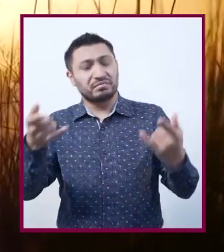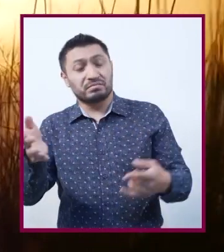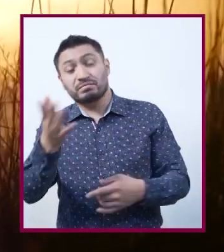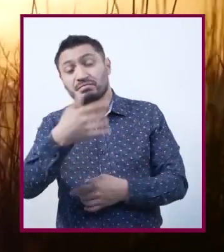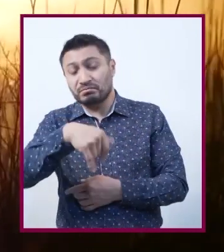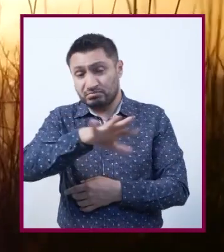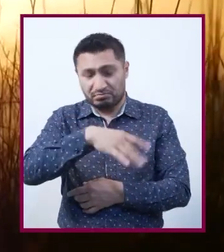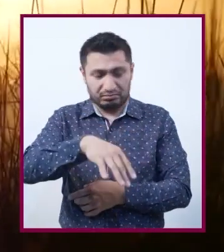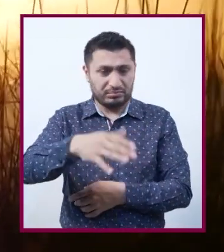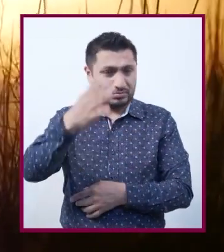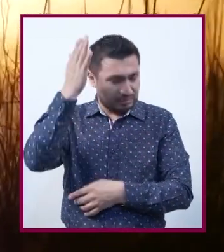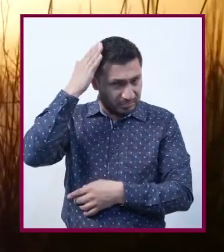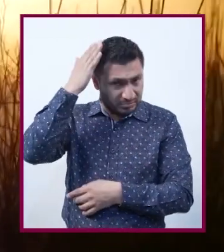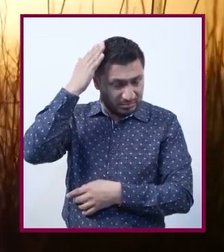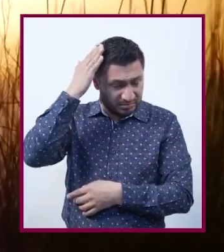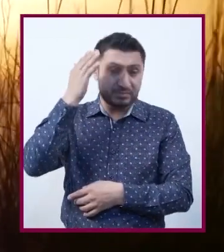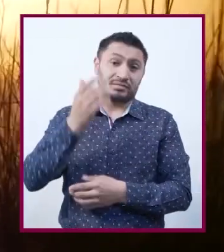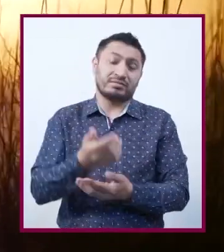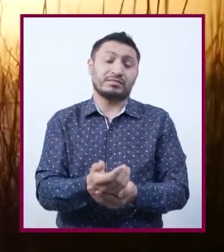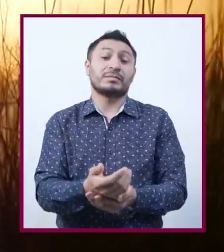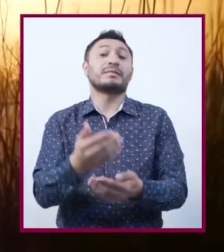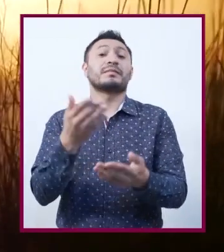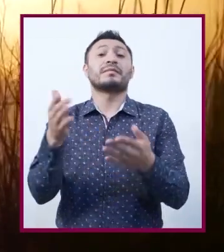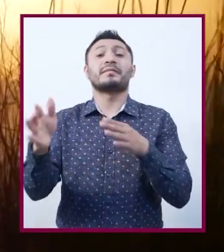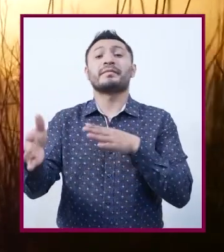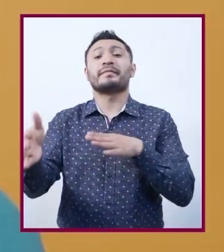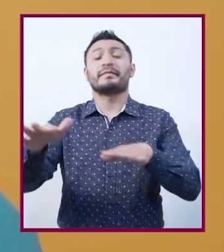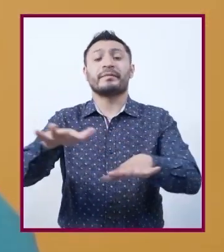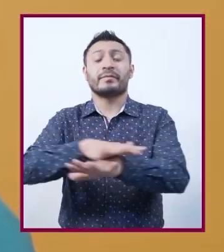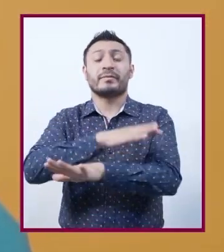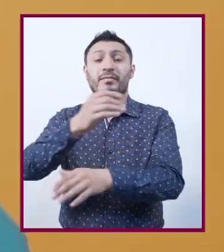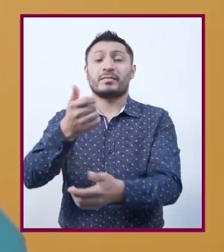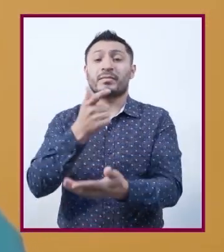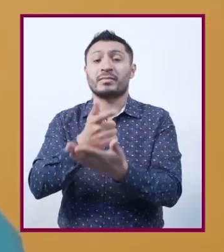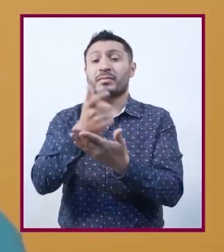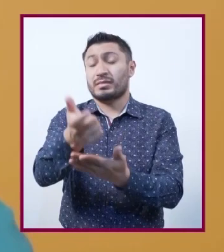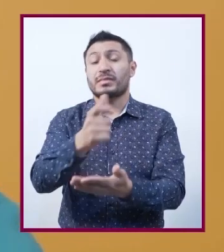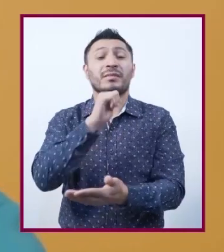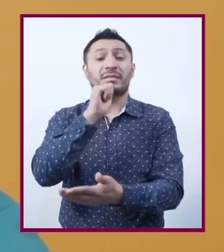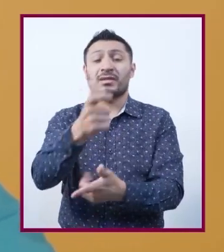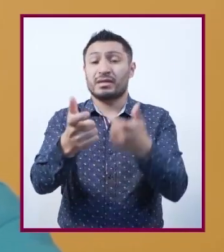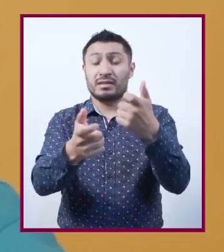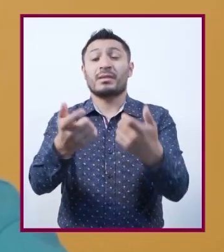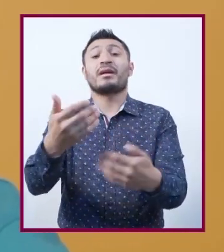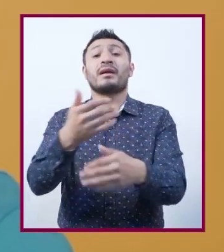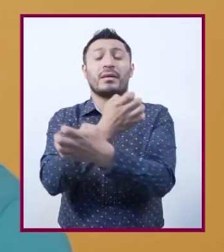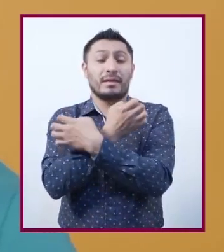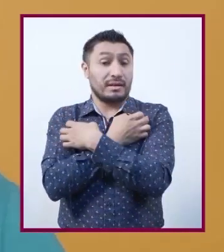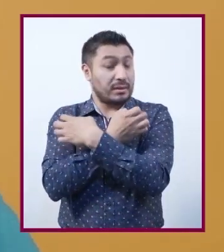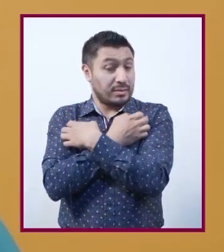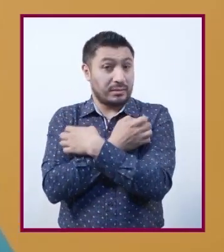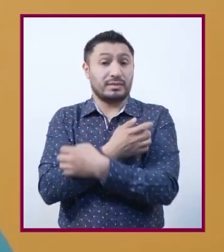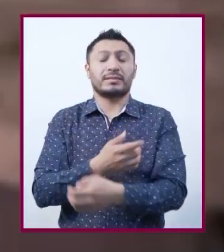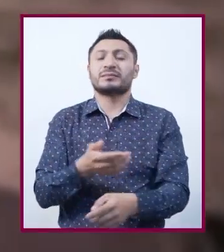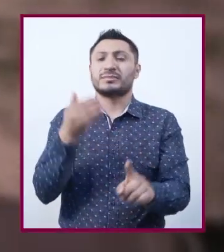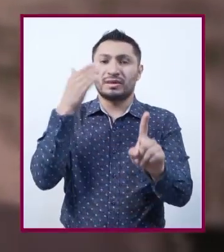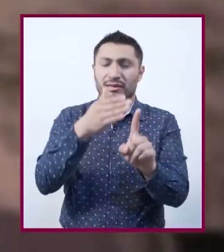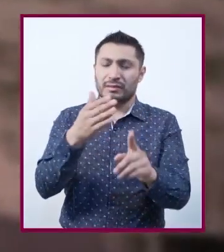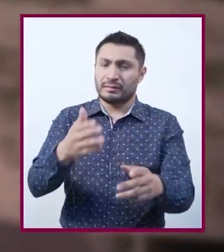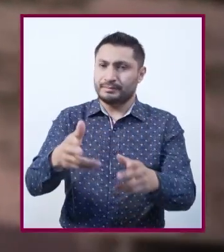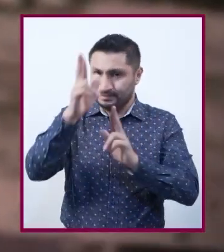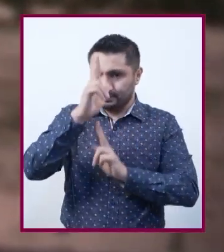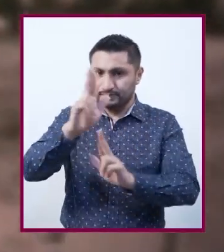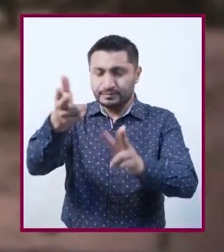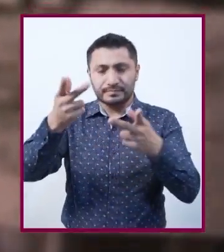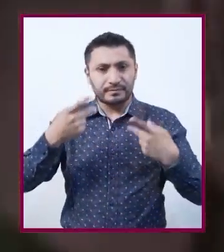buscaba a un amo a quien servir a cambio de educación, pues su meta en la vida era honrar a sus padres y a su tierra,